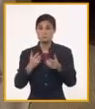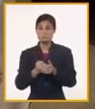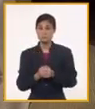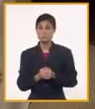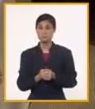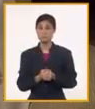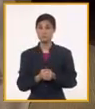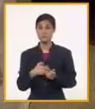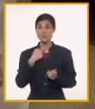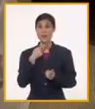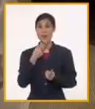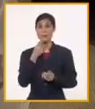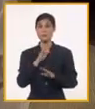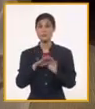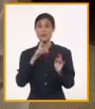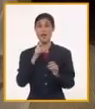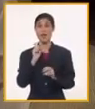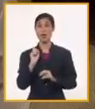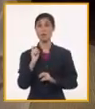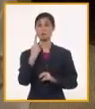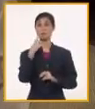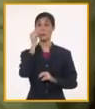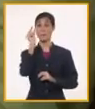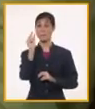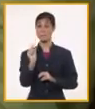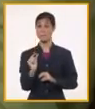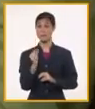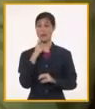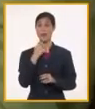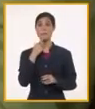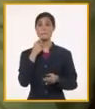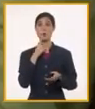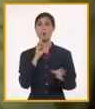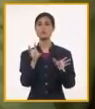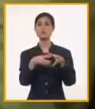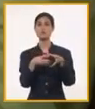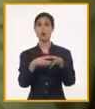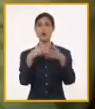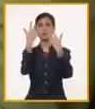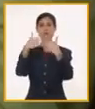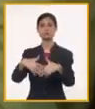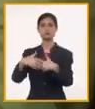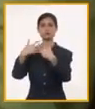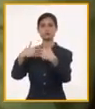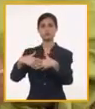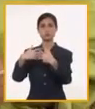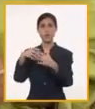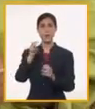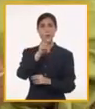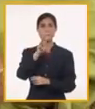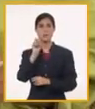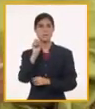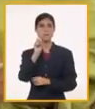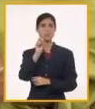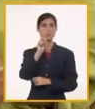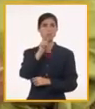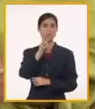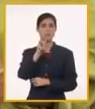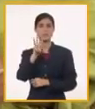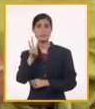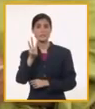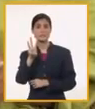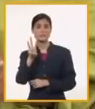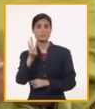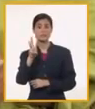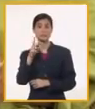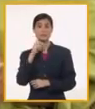en un ingeniero tenemos 20 o 30, en un central. Ya Tiene 20 ya. Ya que tenía 23 centrales y